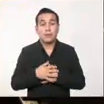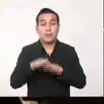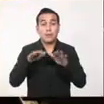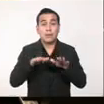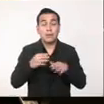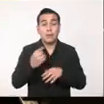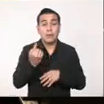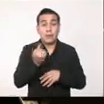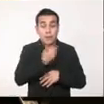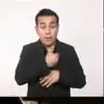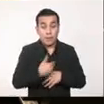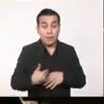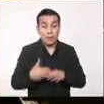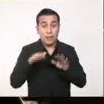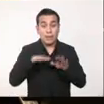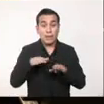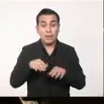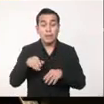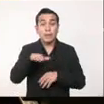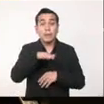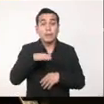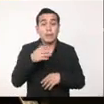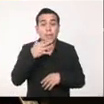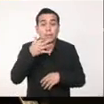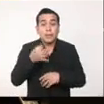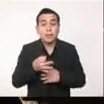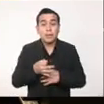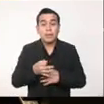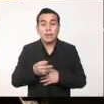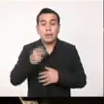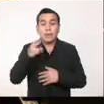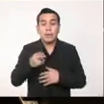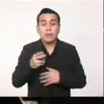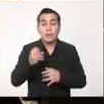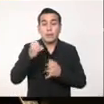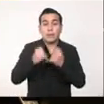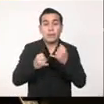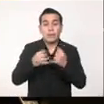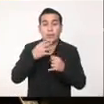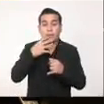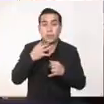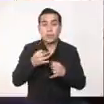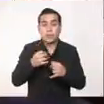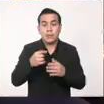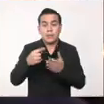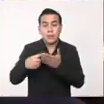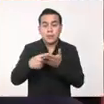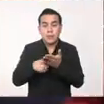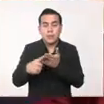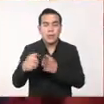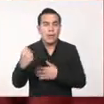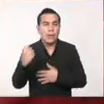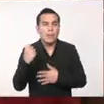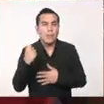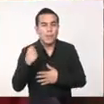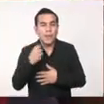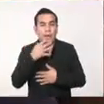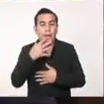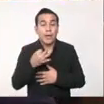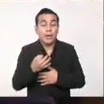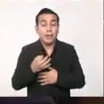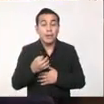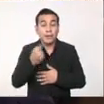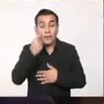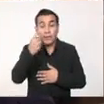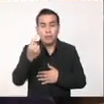Muchas gracias, presidente, y muchas gracias por este espacio de nuevo. Como lo dije la última vez, creo que estos espacios de diálogo son muy, muy importantes y aprecio